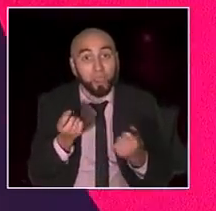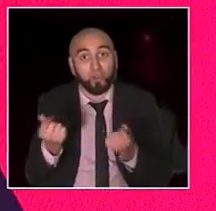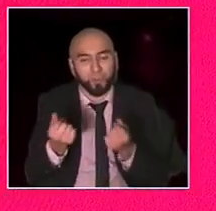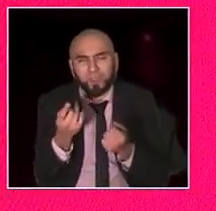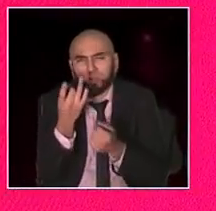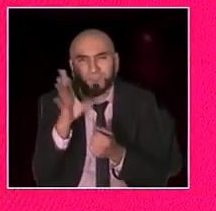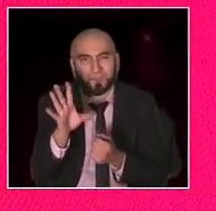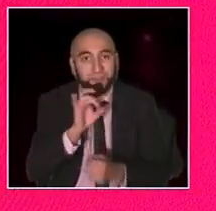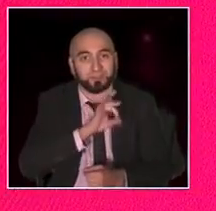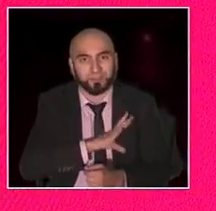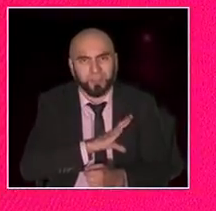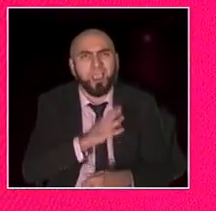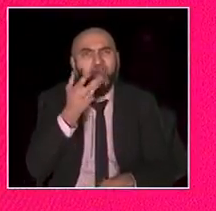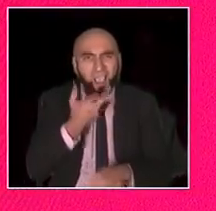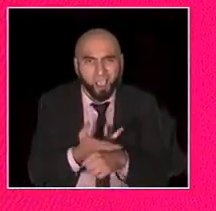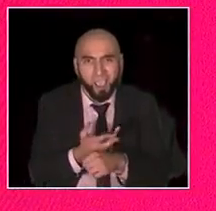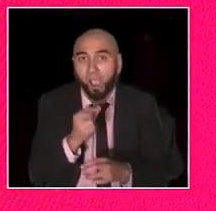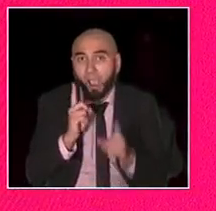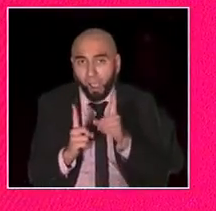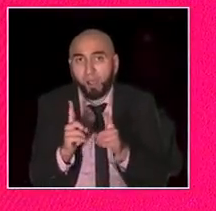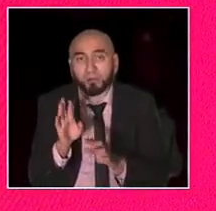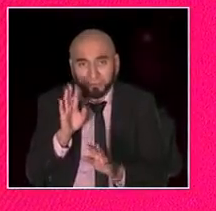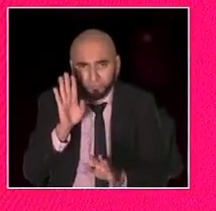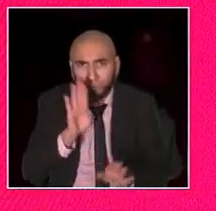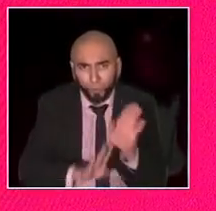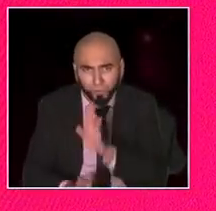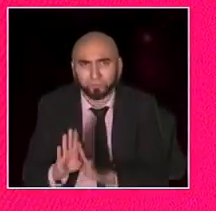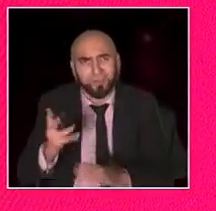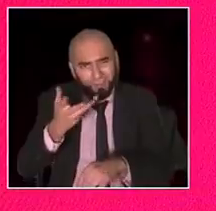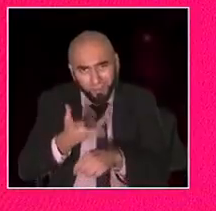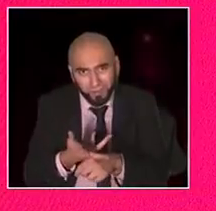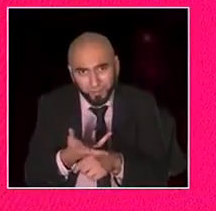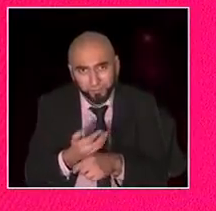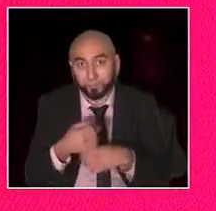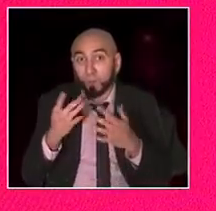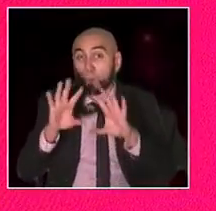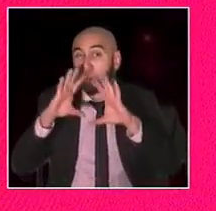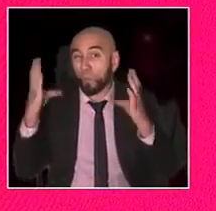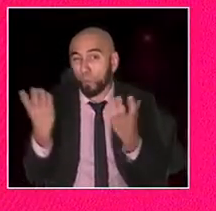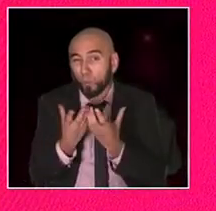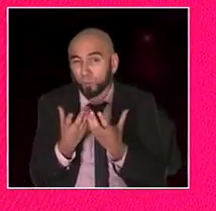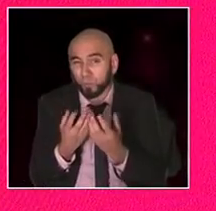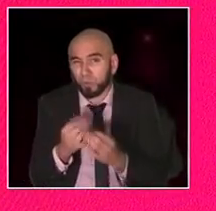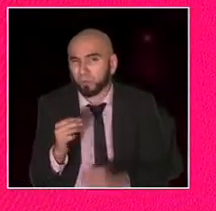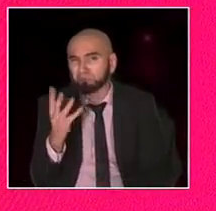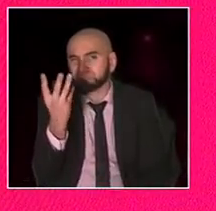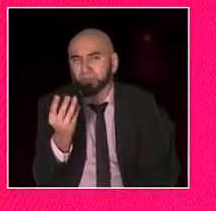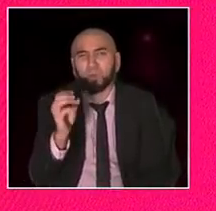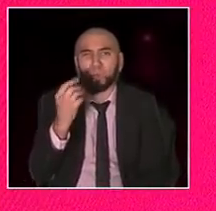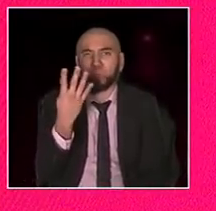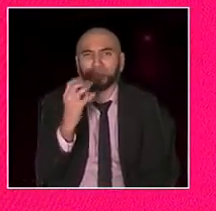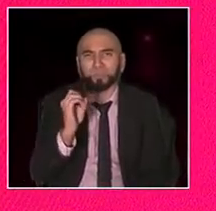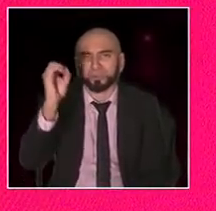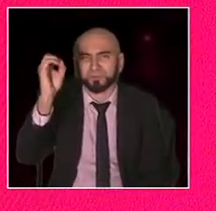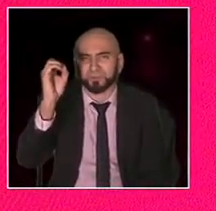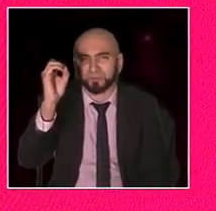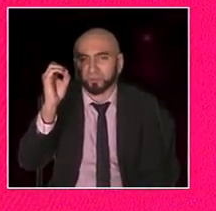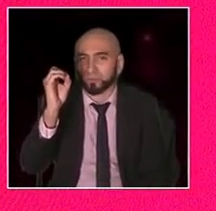de Chile tiene algún tipo de protección hoy día. El promedio en el mundo es solo 4%. La meta es